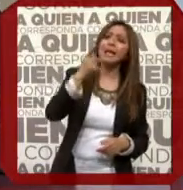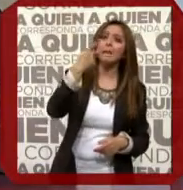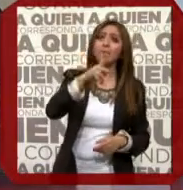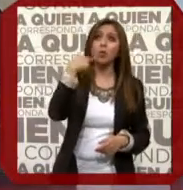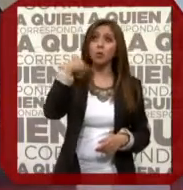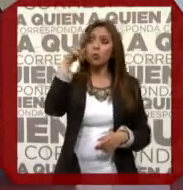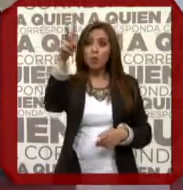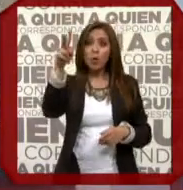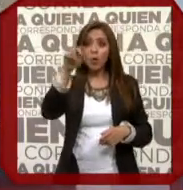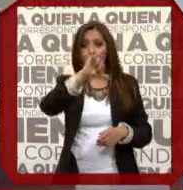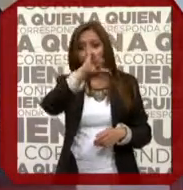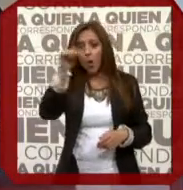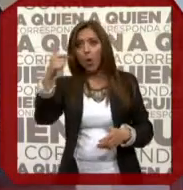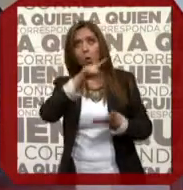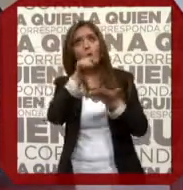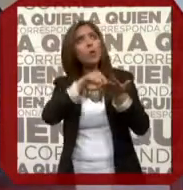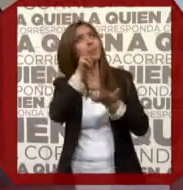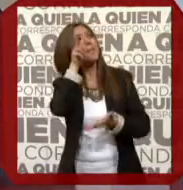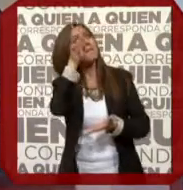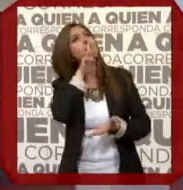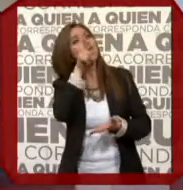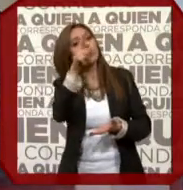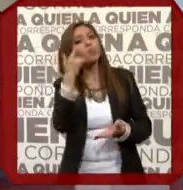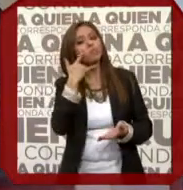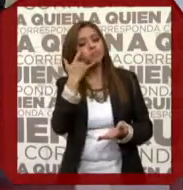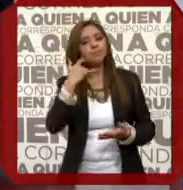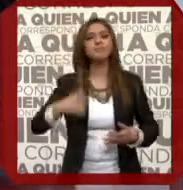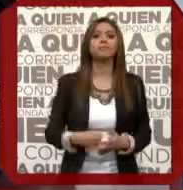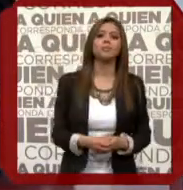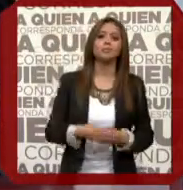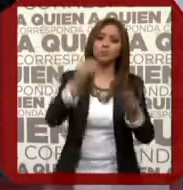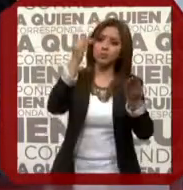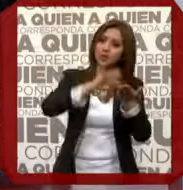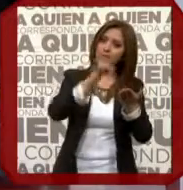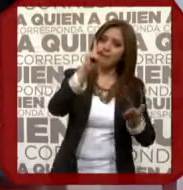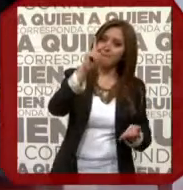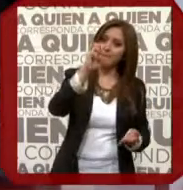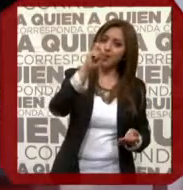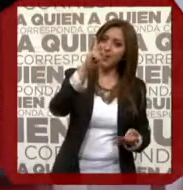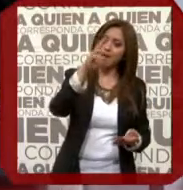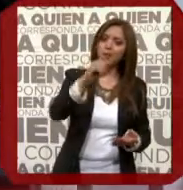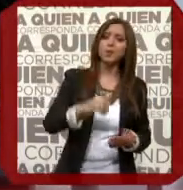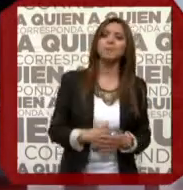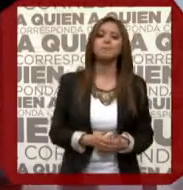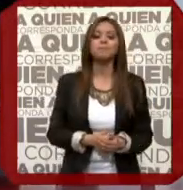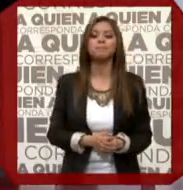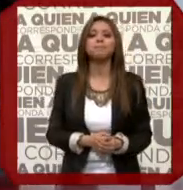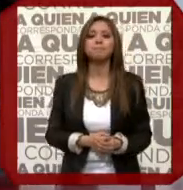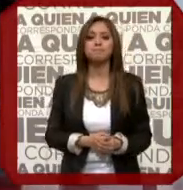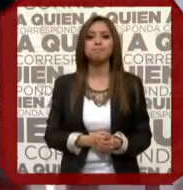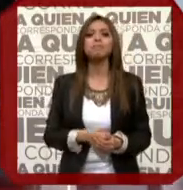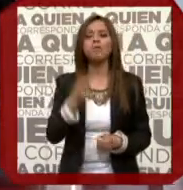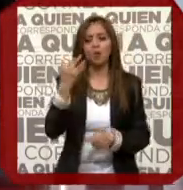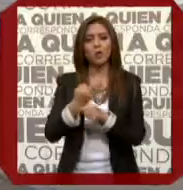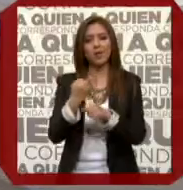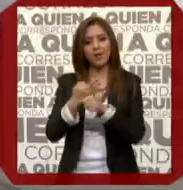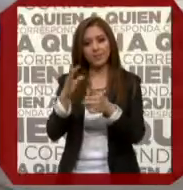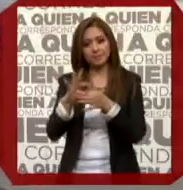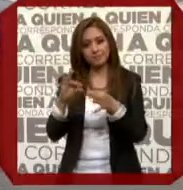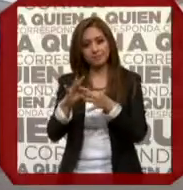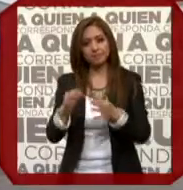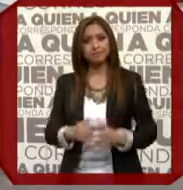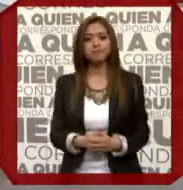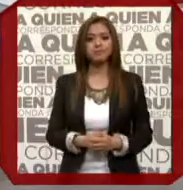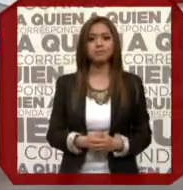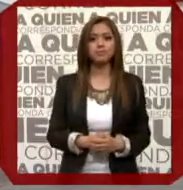¿eh? Se ven desde otra posición. Pero bueno, gracias, Pedro. Te mando un abrazo. Muy gentil, Pedro Flores. Cuénteme usted. Señor Jorge, le